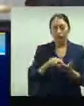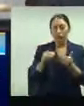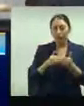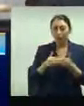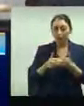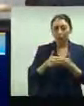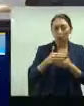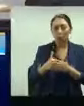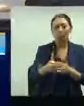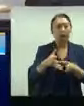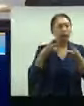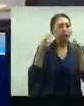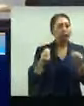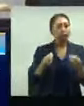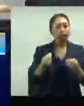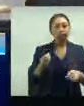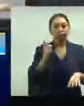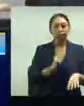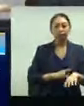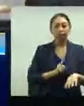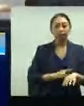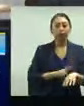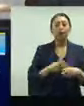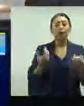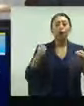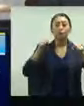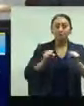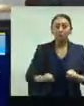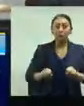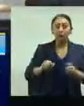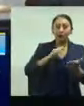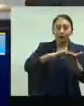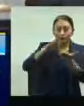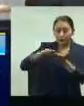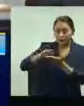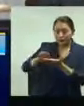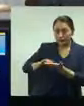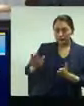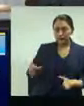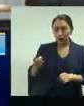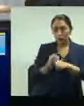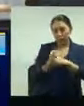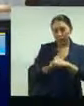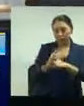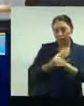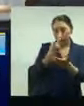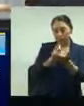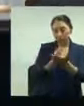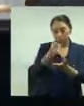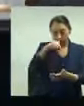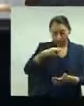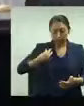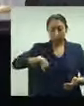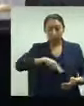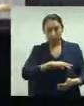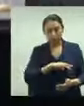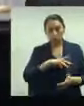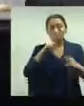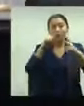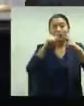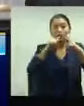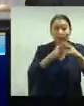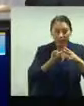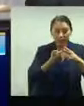nos va a tomar un montón de tiempo para poder ejecutar. Si este ministerio empieza a construir, como bien lo dijo el diputado